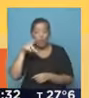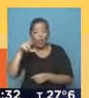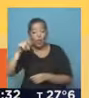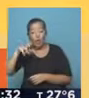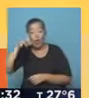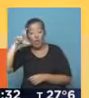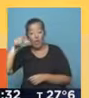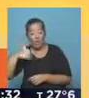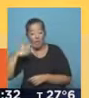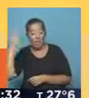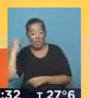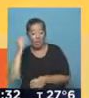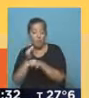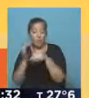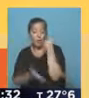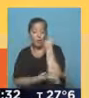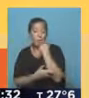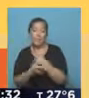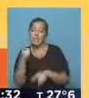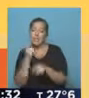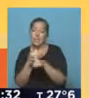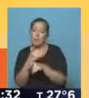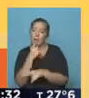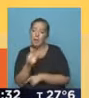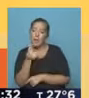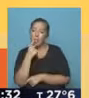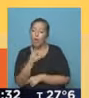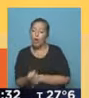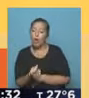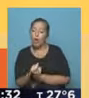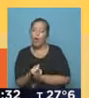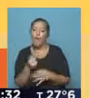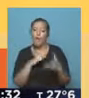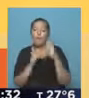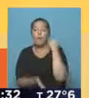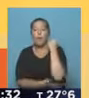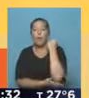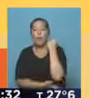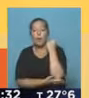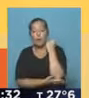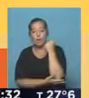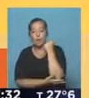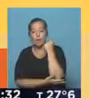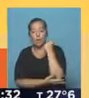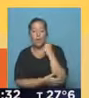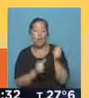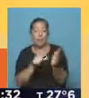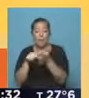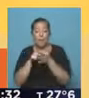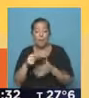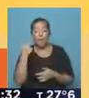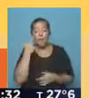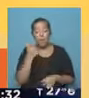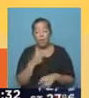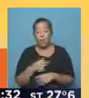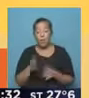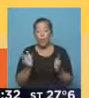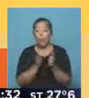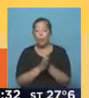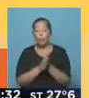economista que ha cuestionado permanentemente el rol del sistema financiero en estos países y fijate vos que junto con